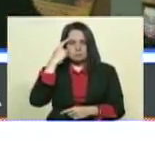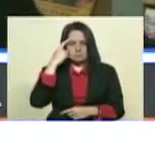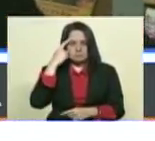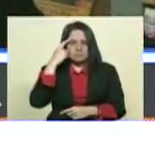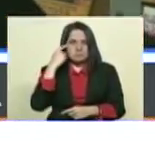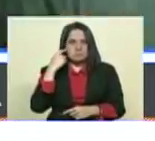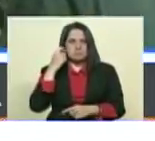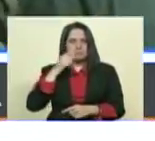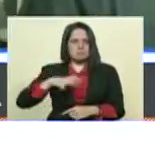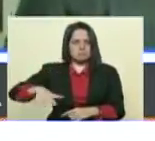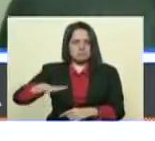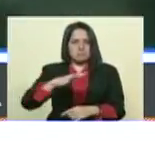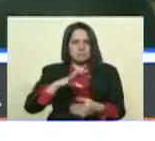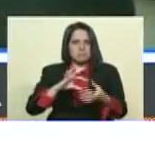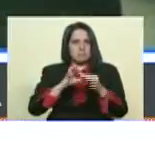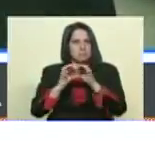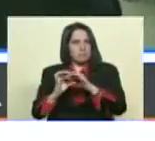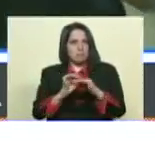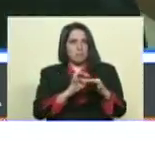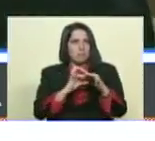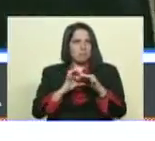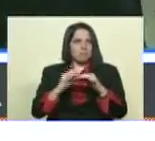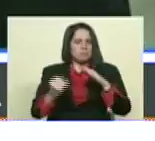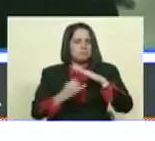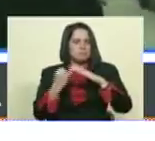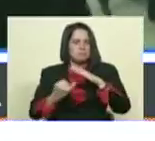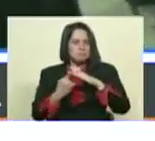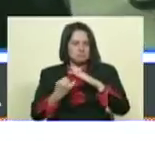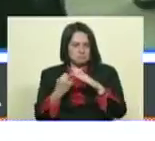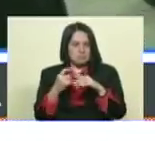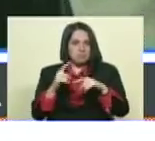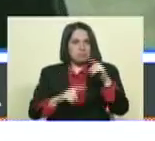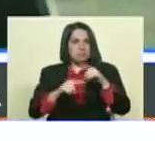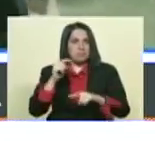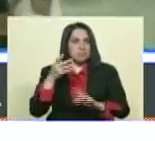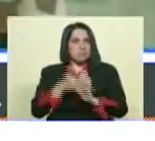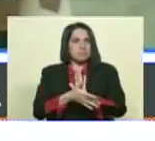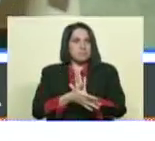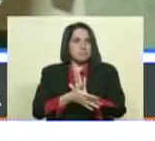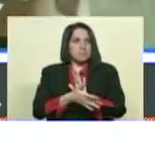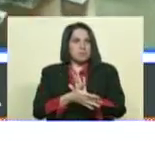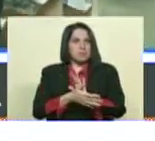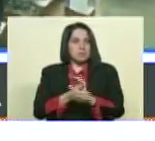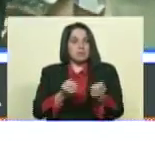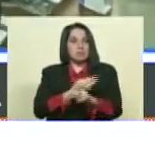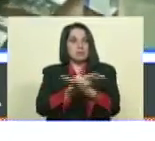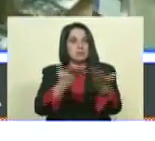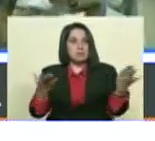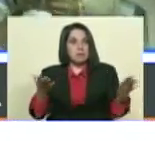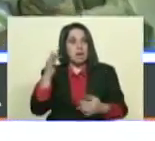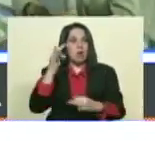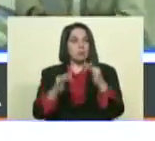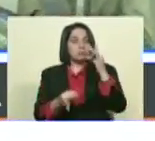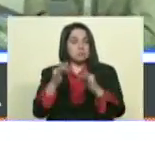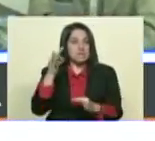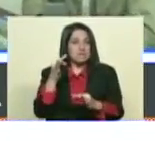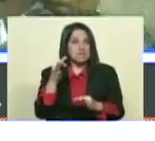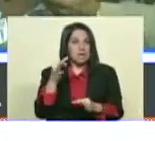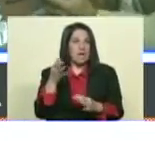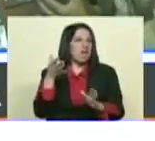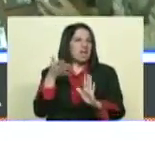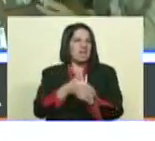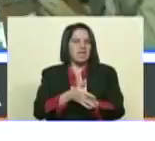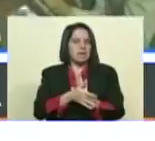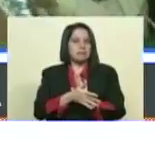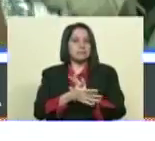una articulación interinstitucional y por supuesto comunitaria para garantizar la justicia. Aquí se van a tratar los temas